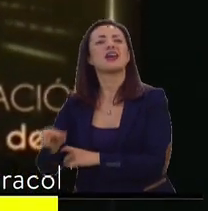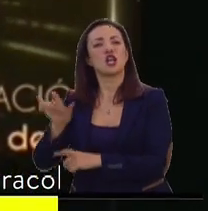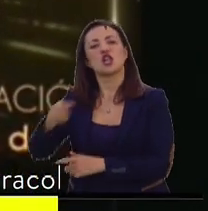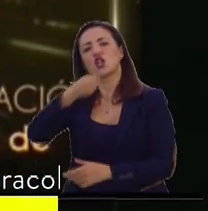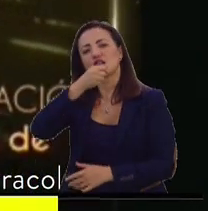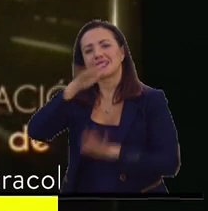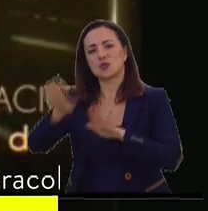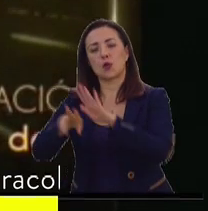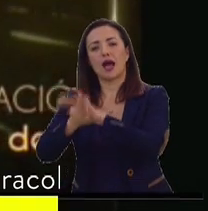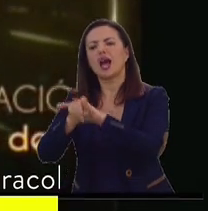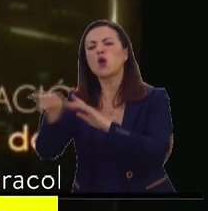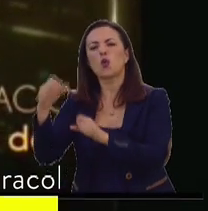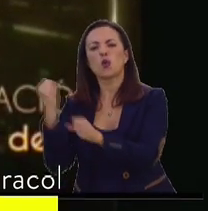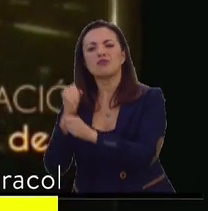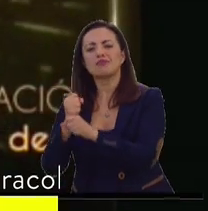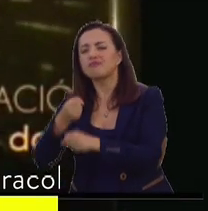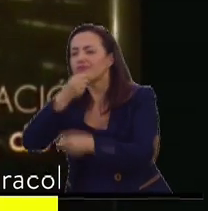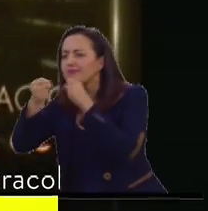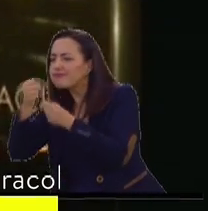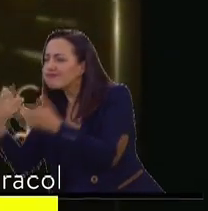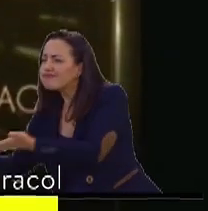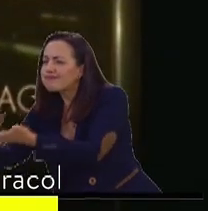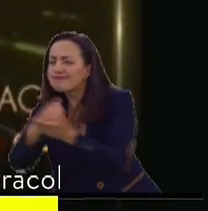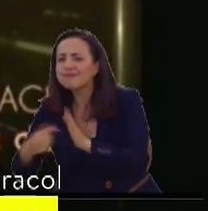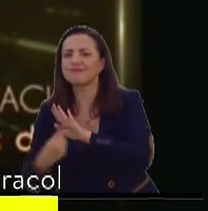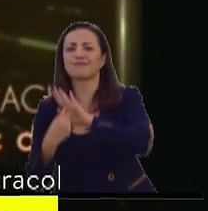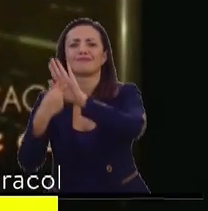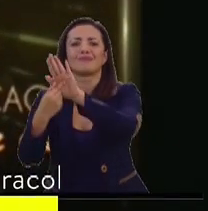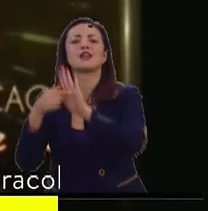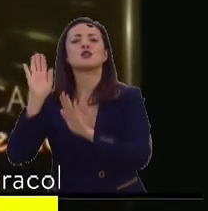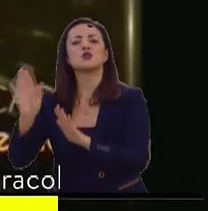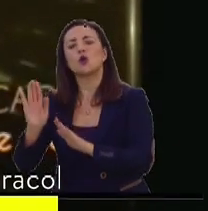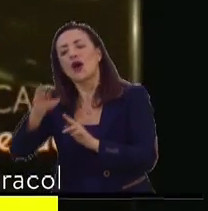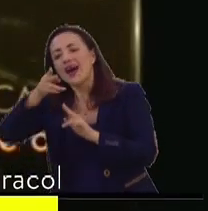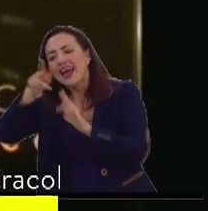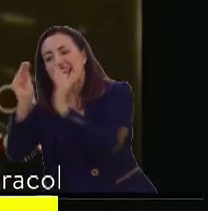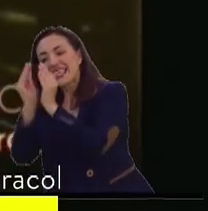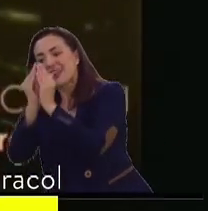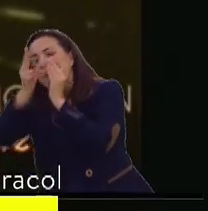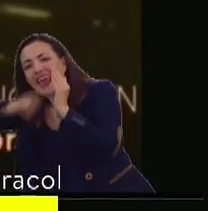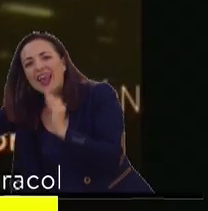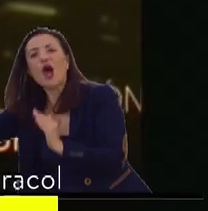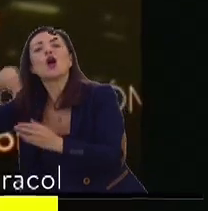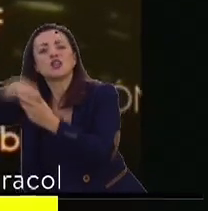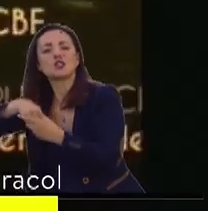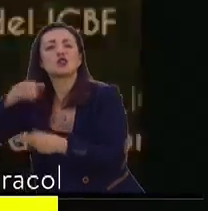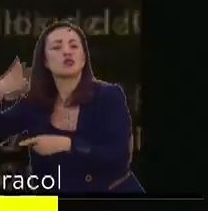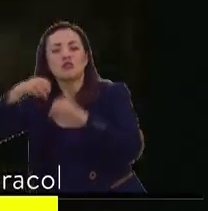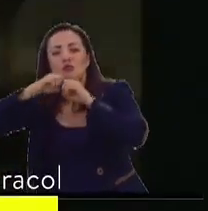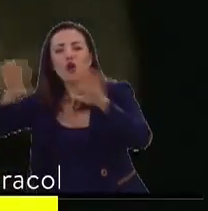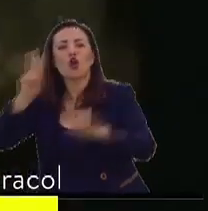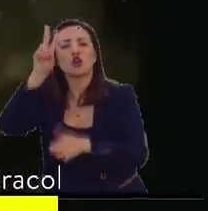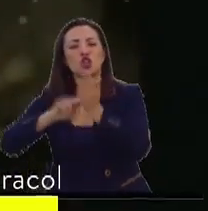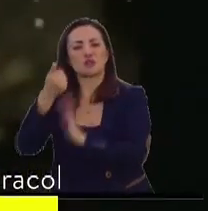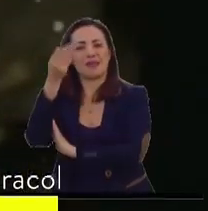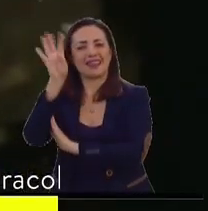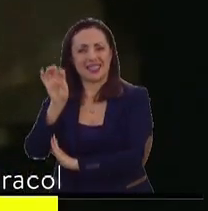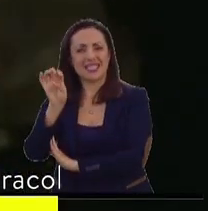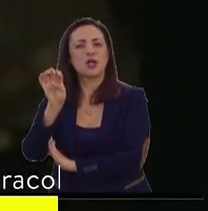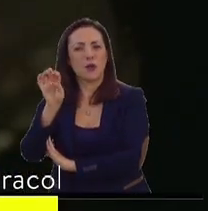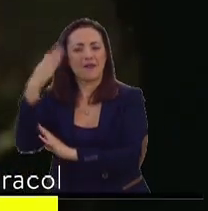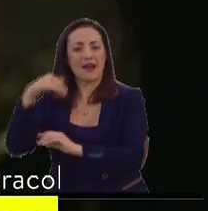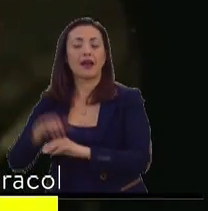el trabajo Hijos del ICBF, publicado el 26 de diciembre de 2019. Con un informe